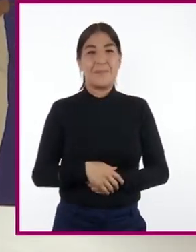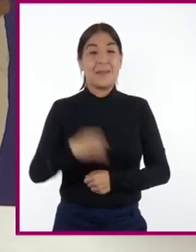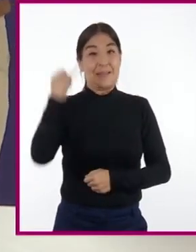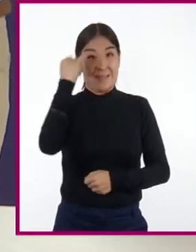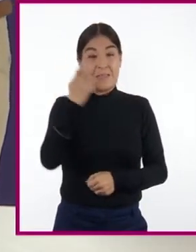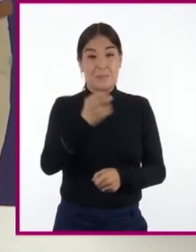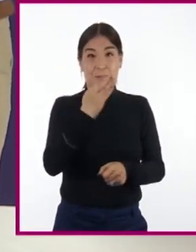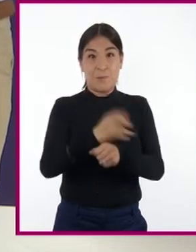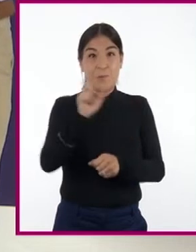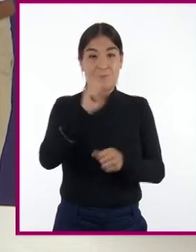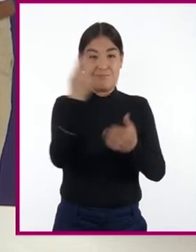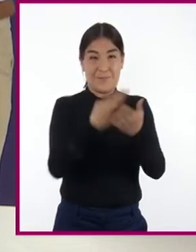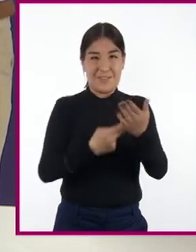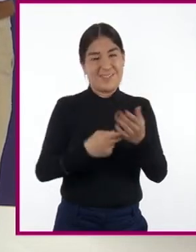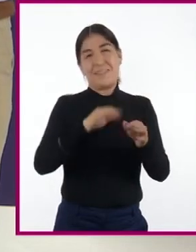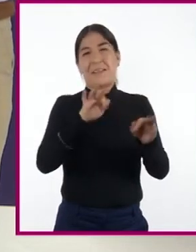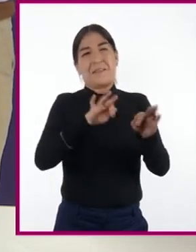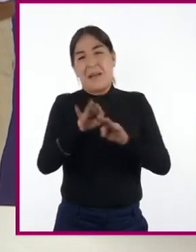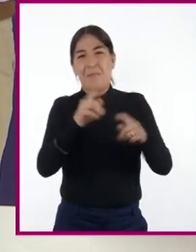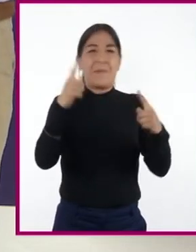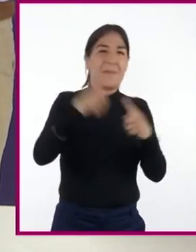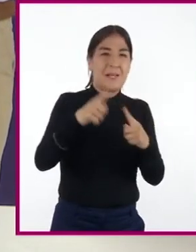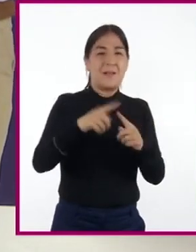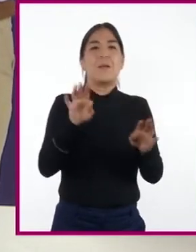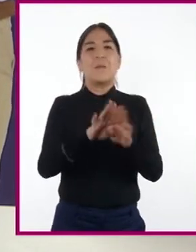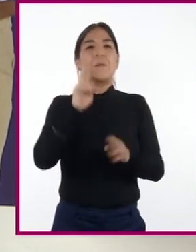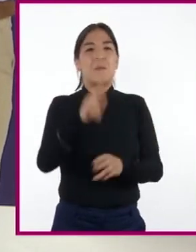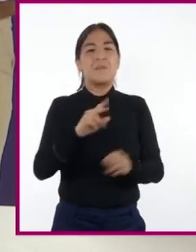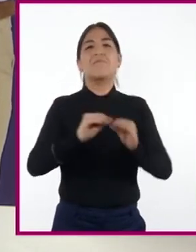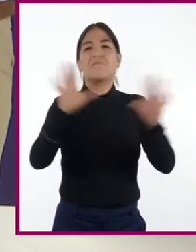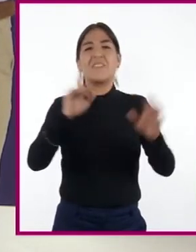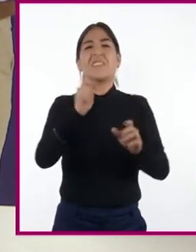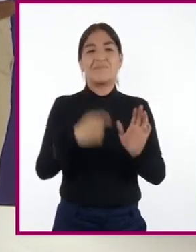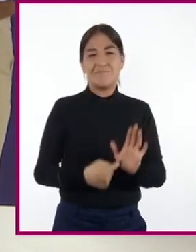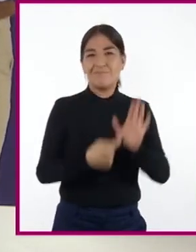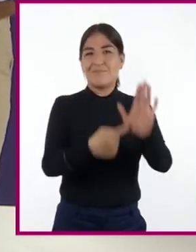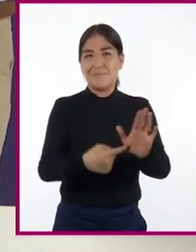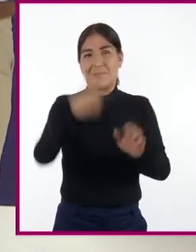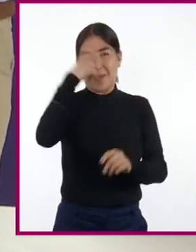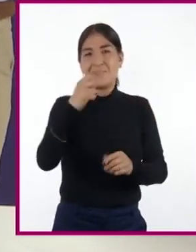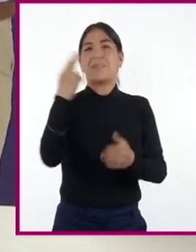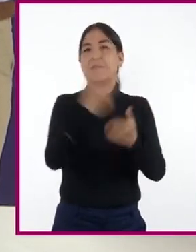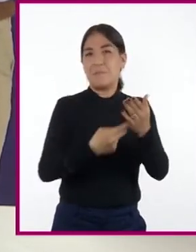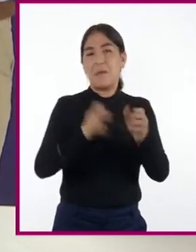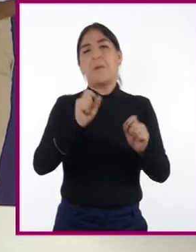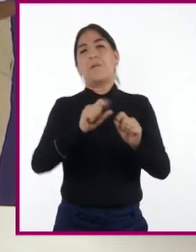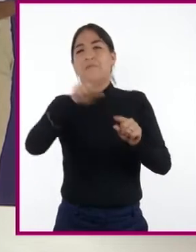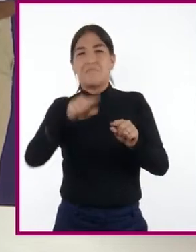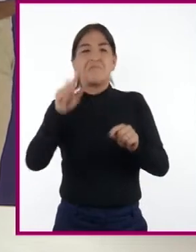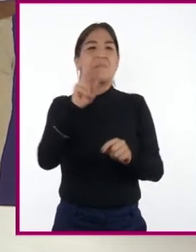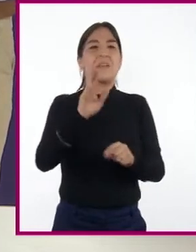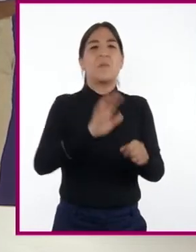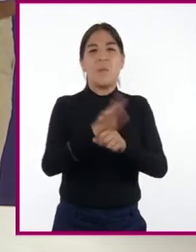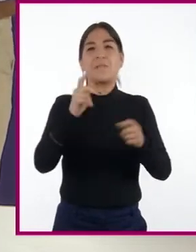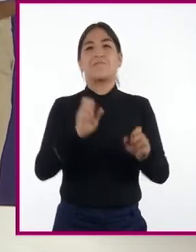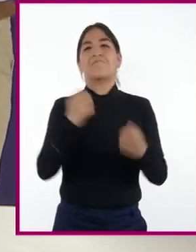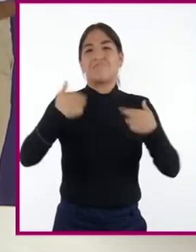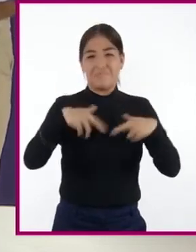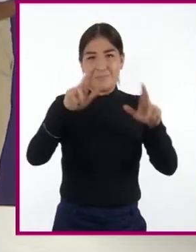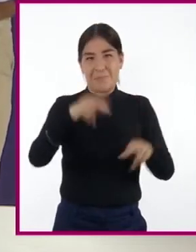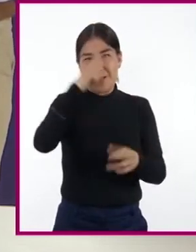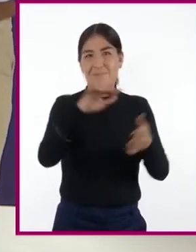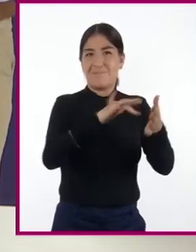al ilustrar cualquiera de nuestros trabajos o tareas es tener claro qué queremos decir con ese gráfico o ilustración, que aporta nuestro texto